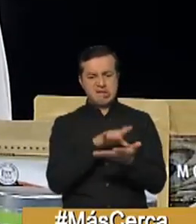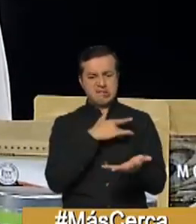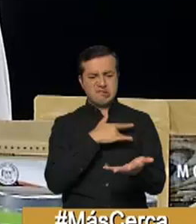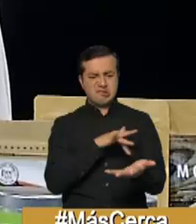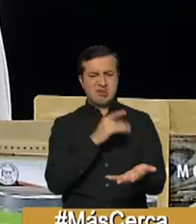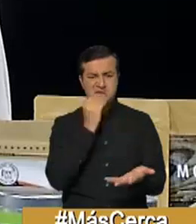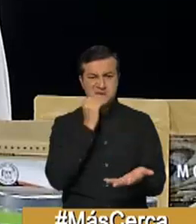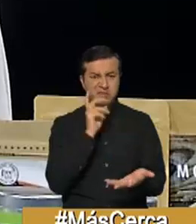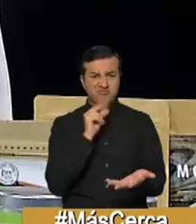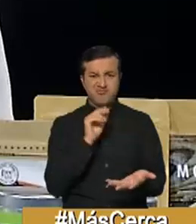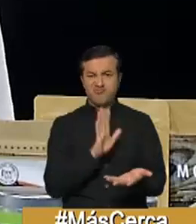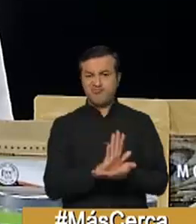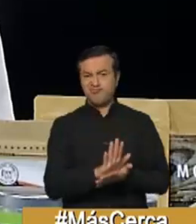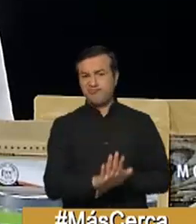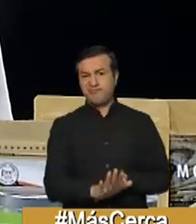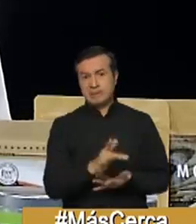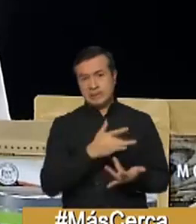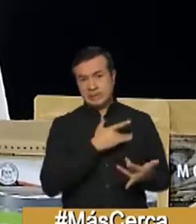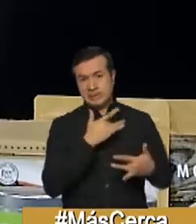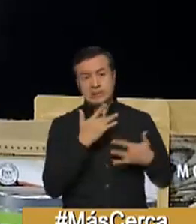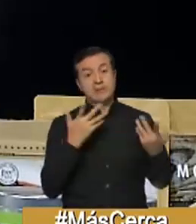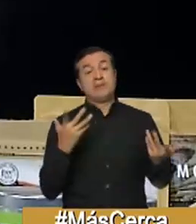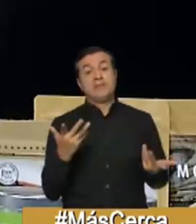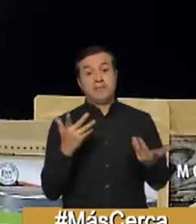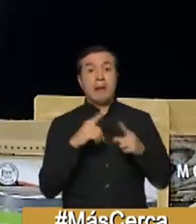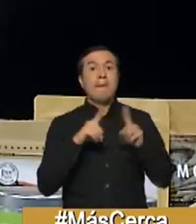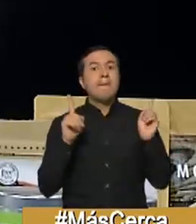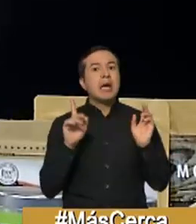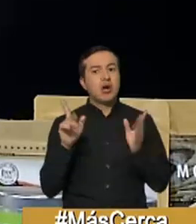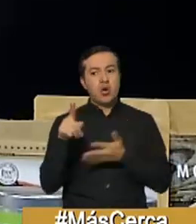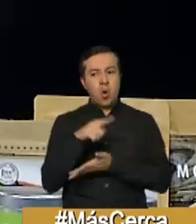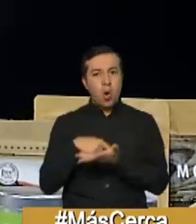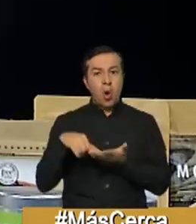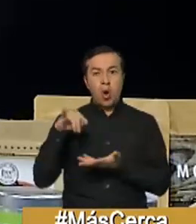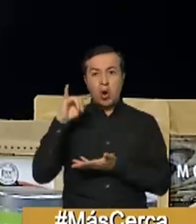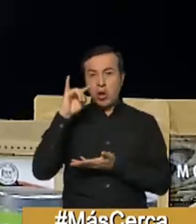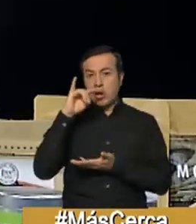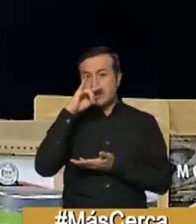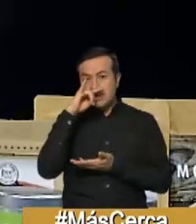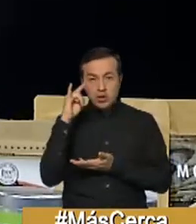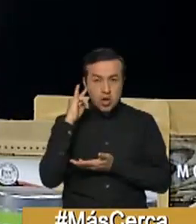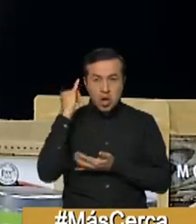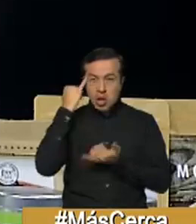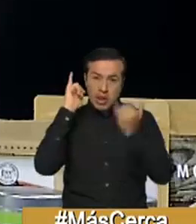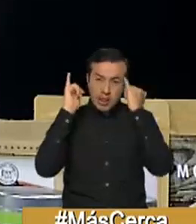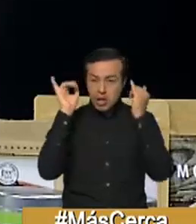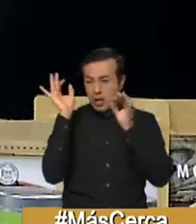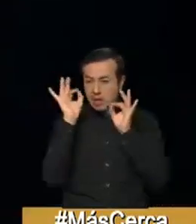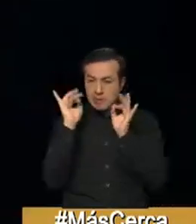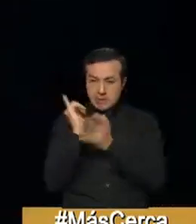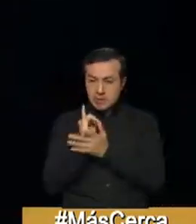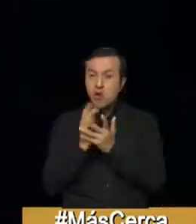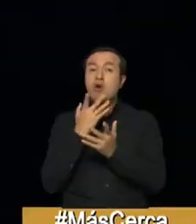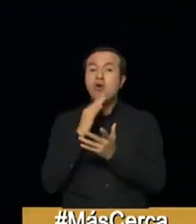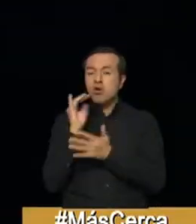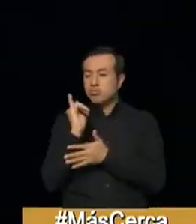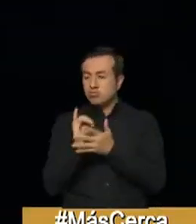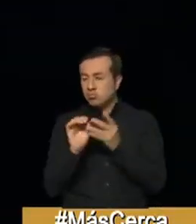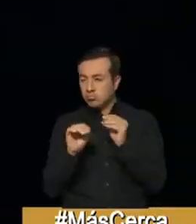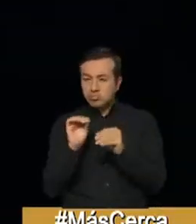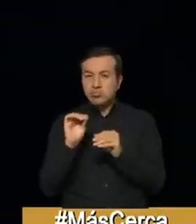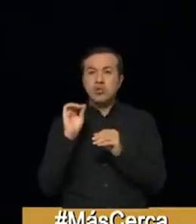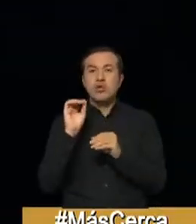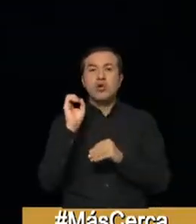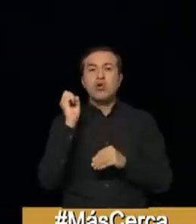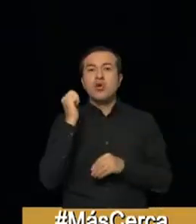ser... No va a llamar la exacto, atención, ¿verdad? Pero si le presentas a un niño con dibujitos o con más cositas de colores, puede ser